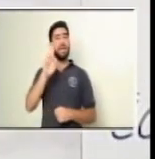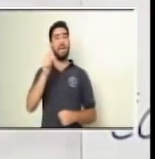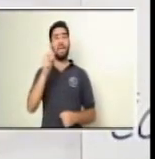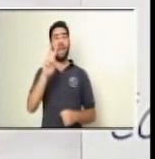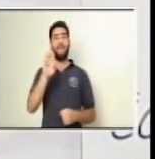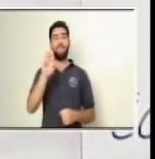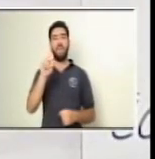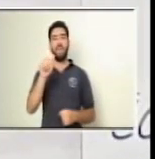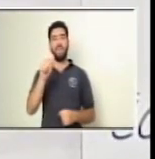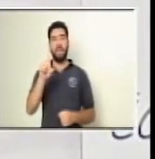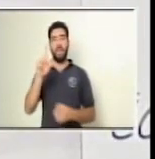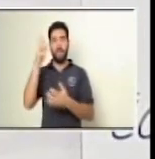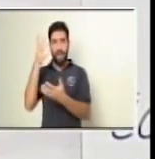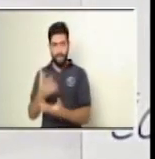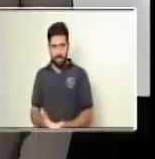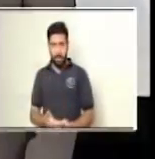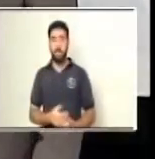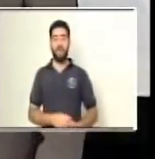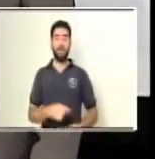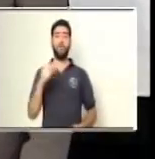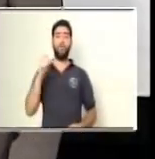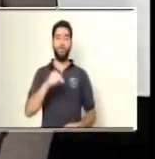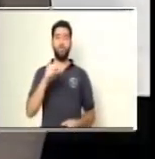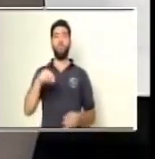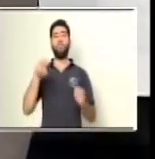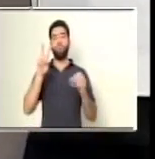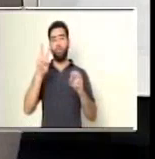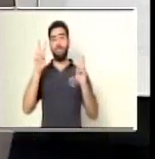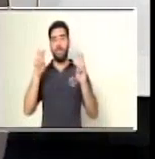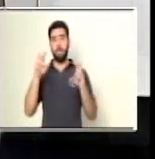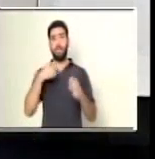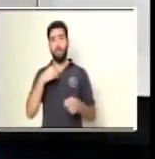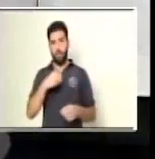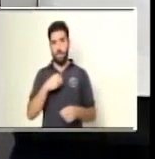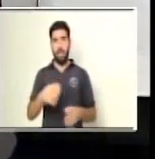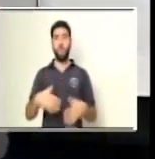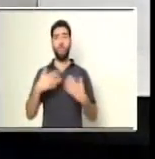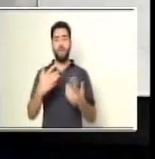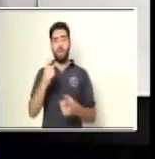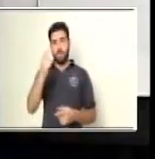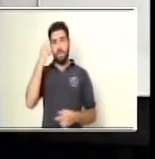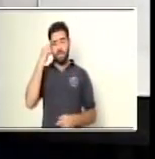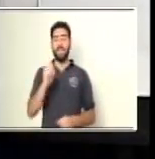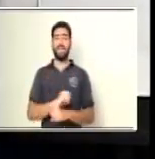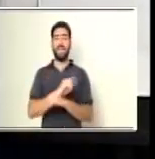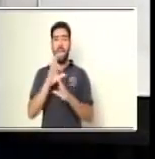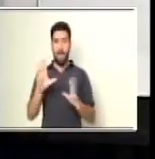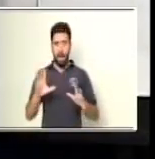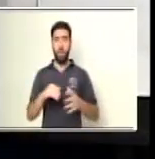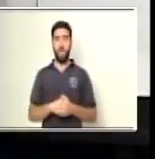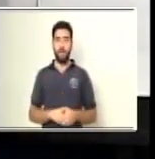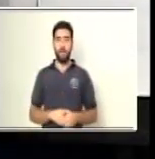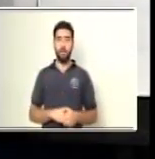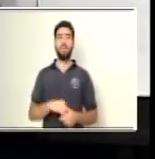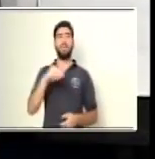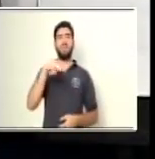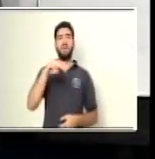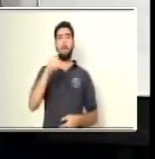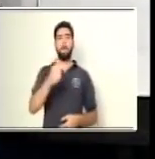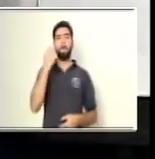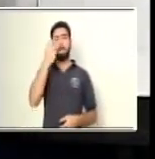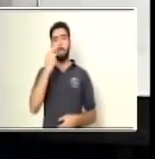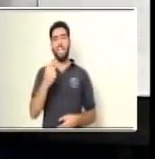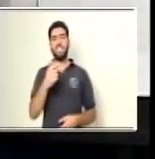Acá están los dos temas, los dos términos que quiero dejar claro. ¿Qué es masa y qué es peso?